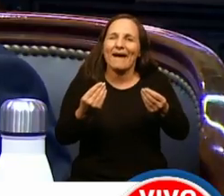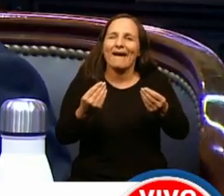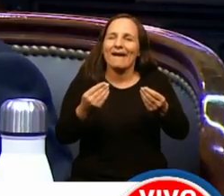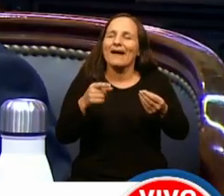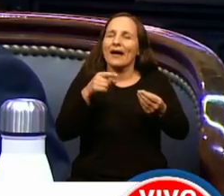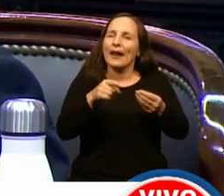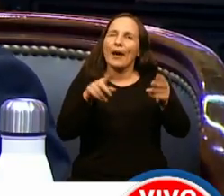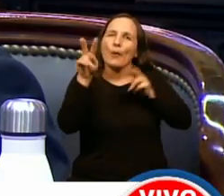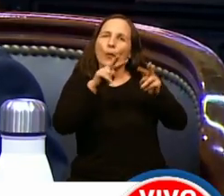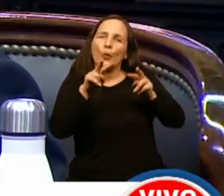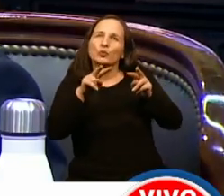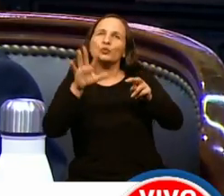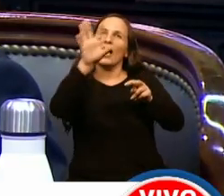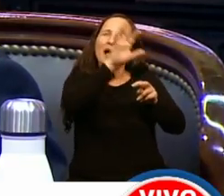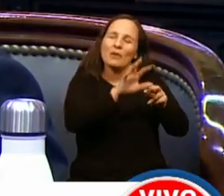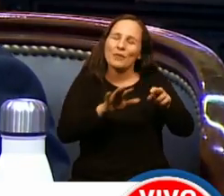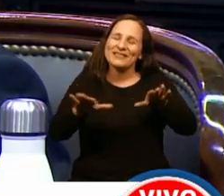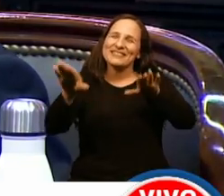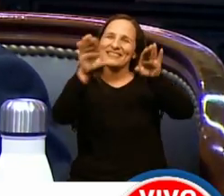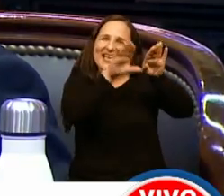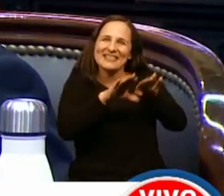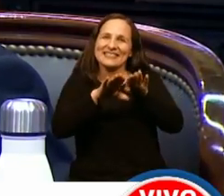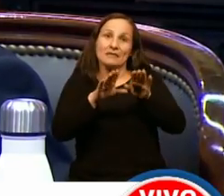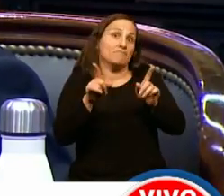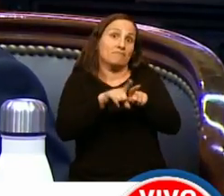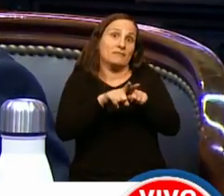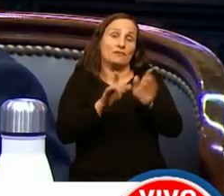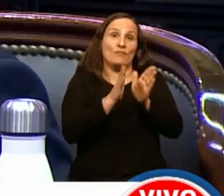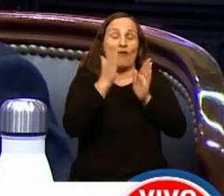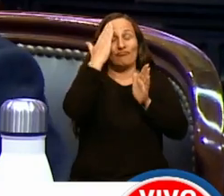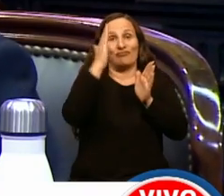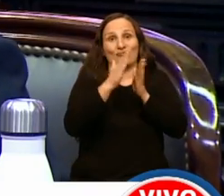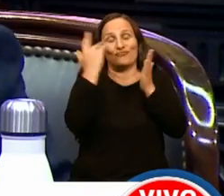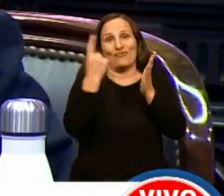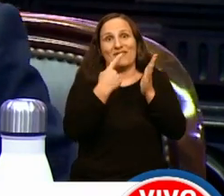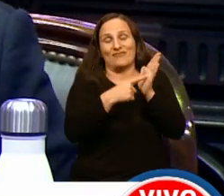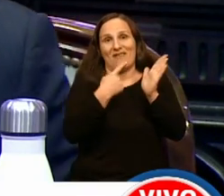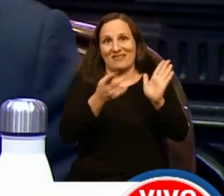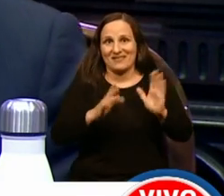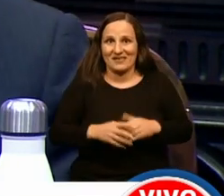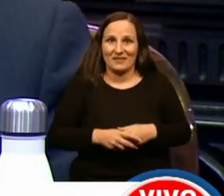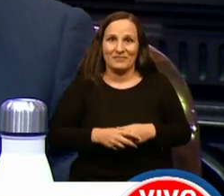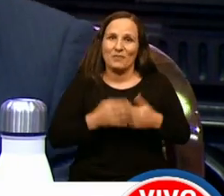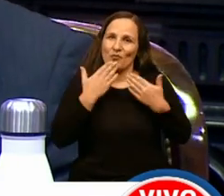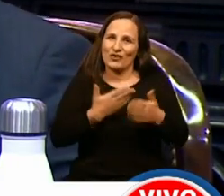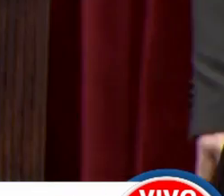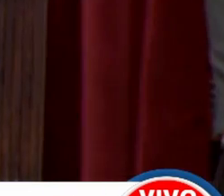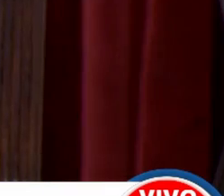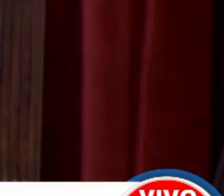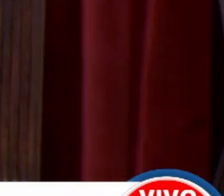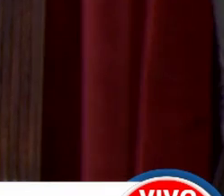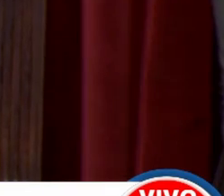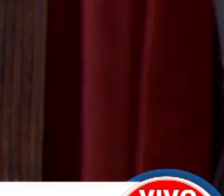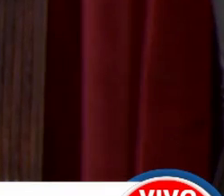ese equilibrio federal que nuestra constitución persigue muchas gracias presidente gracias diputados quiero